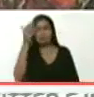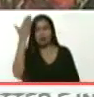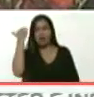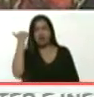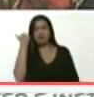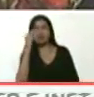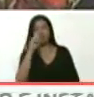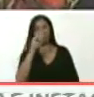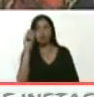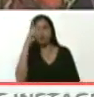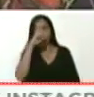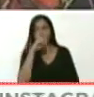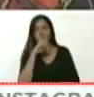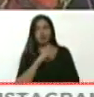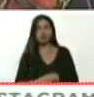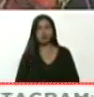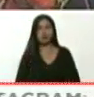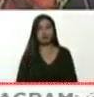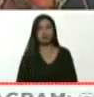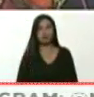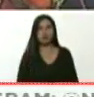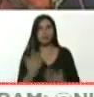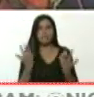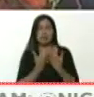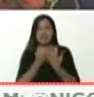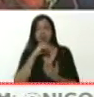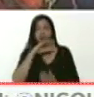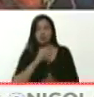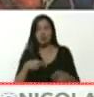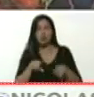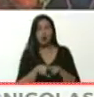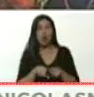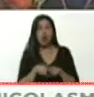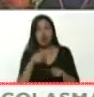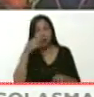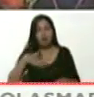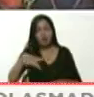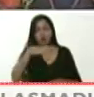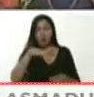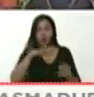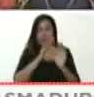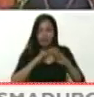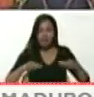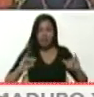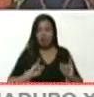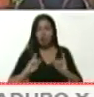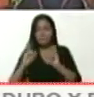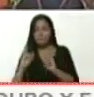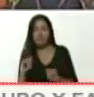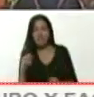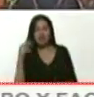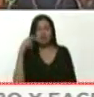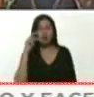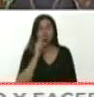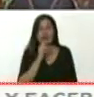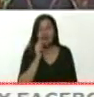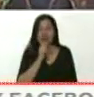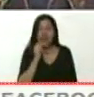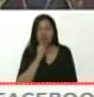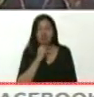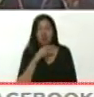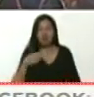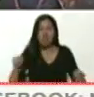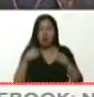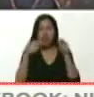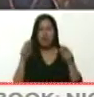sus 200 años. Batalla histórica. Ahora el pueblo del llano, los mismos nietos de los llaneros